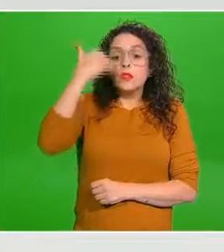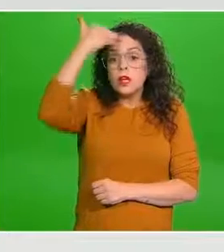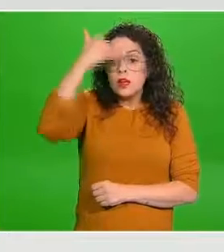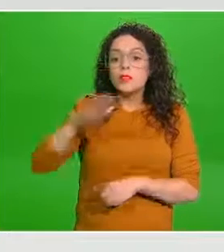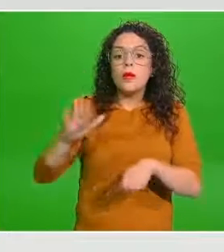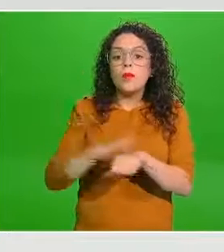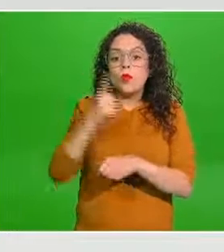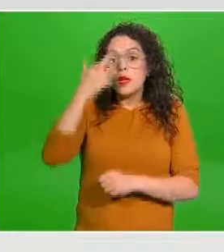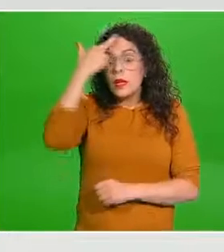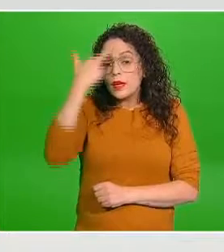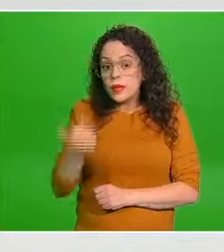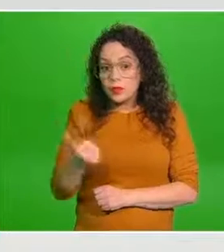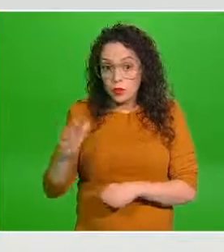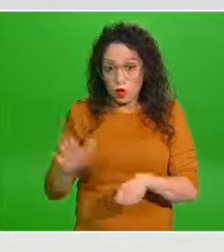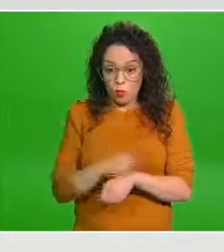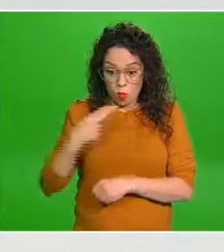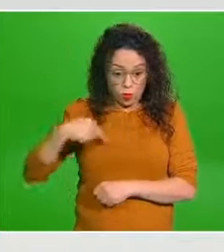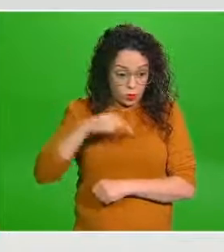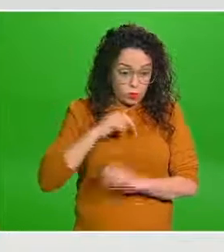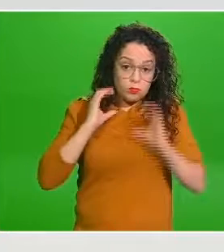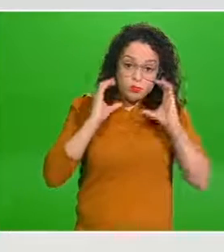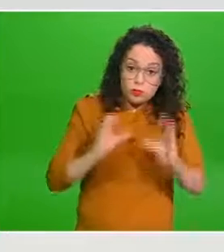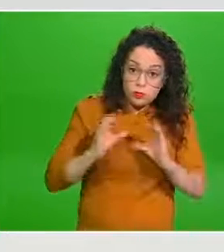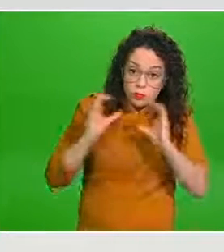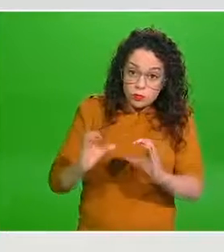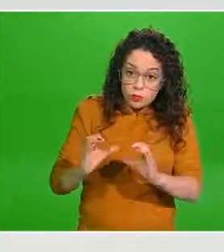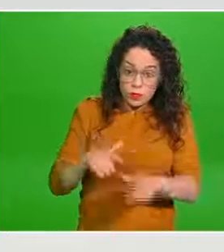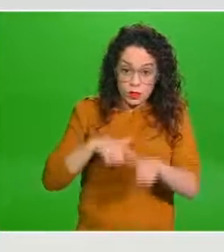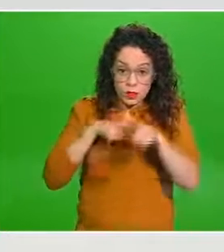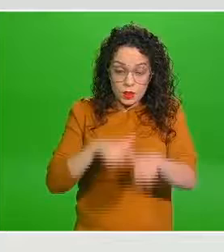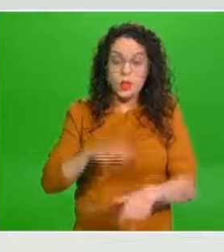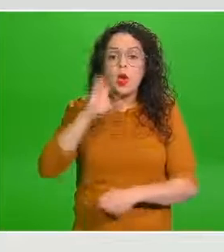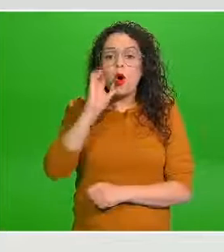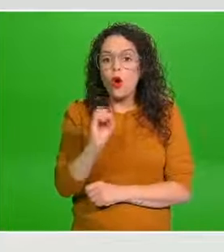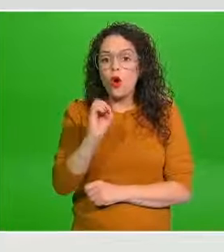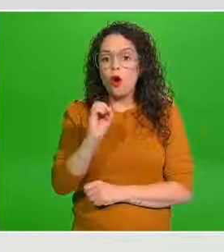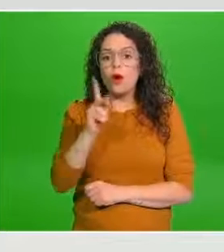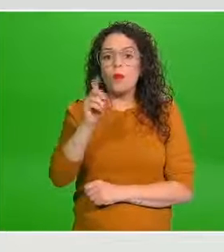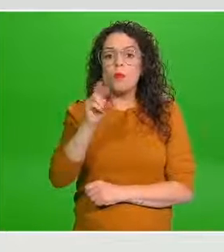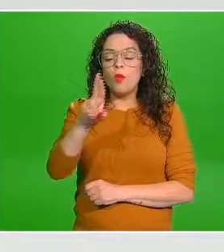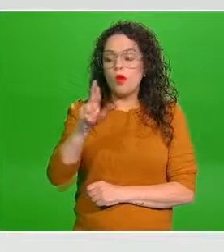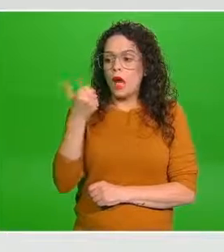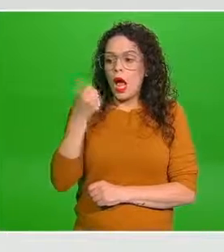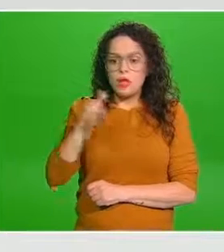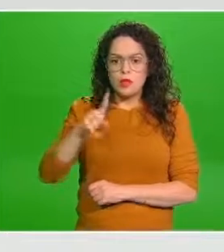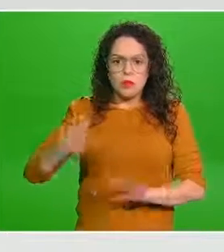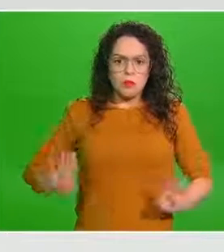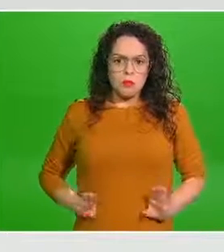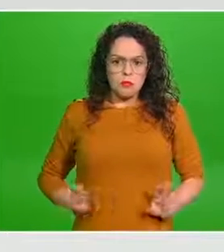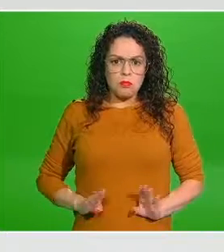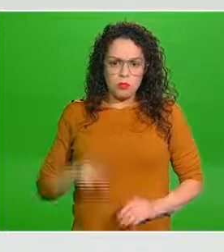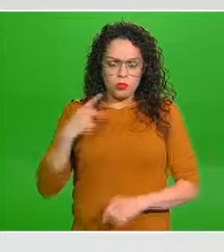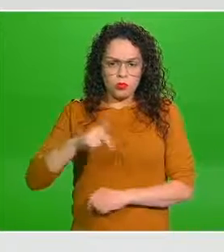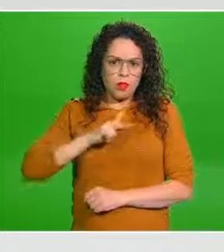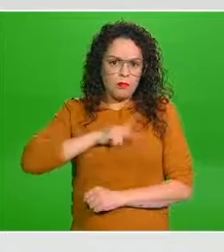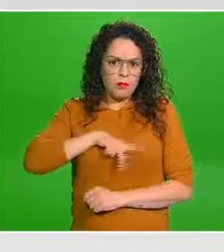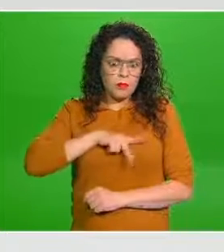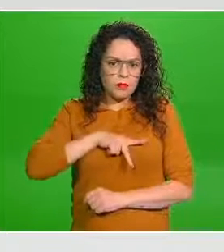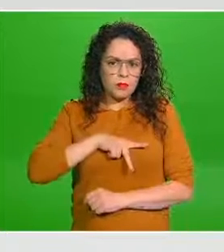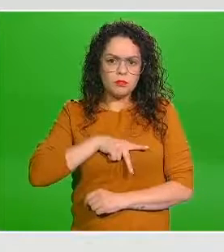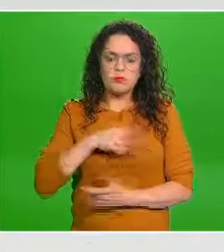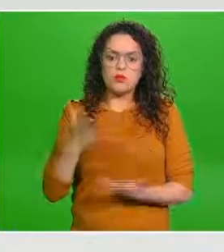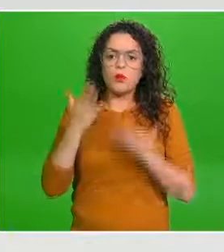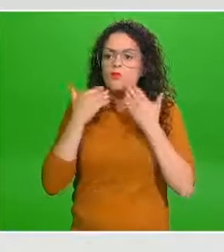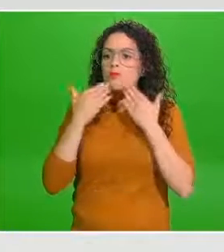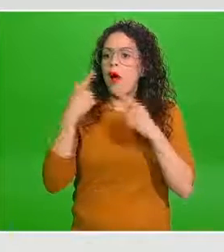a que nos estamos cuidando, a que hay medidas de prevención, o es un comportamiento del virus que ya no tiene a quién infectar.